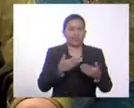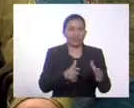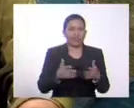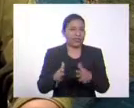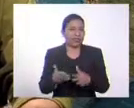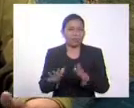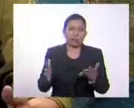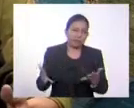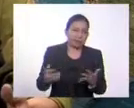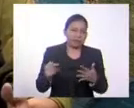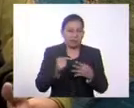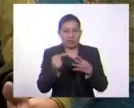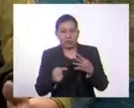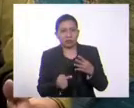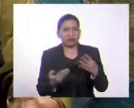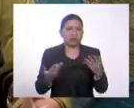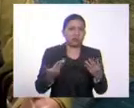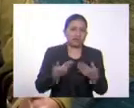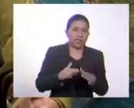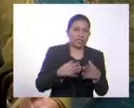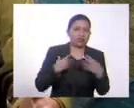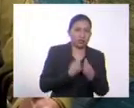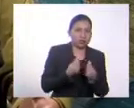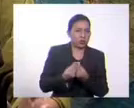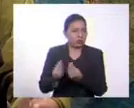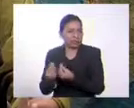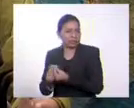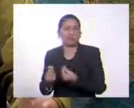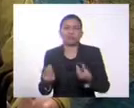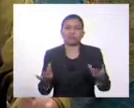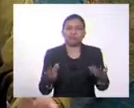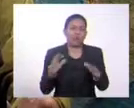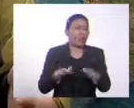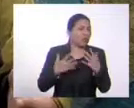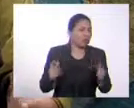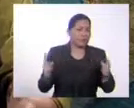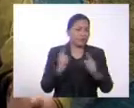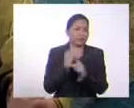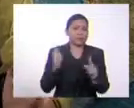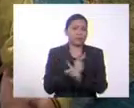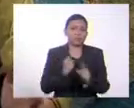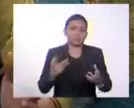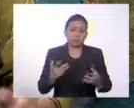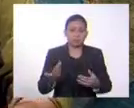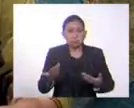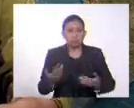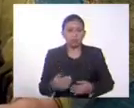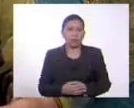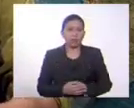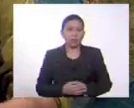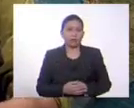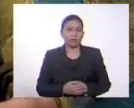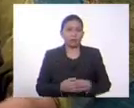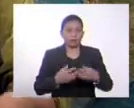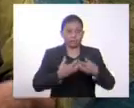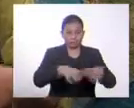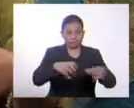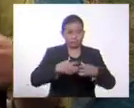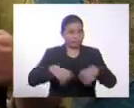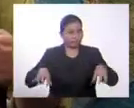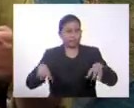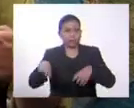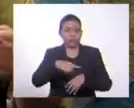convertido la separación de poderes muchas veces en algo de nombre, pero no de forma. Y entonces él va a